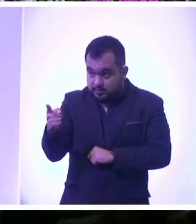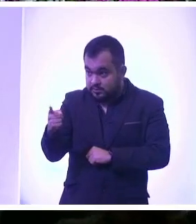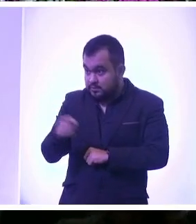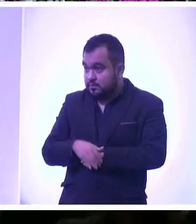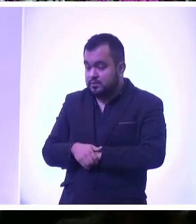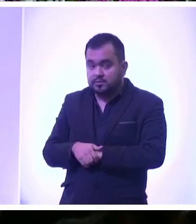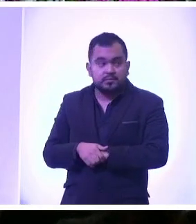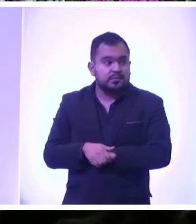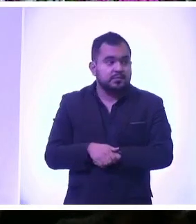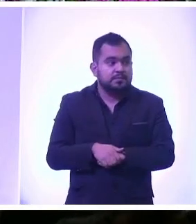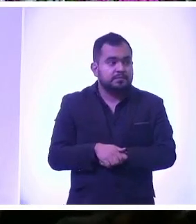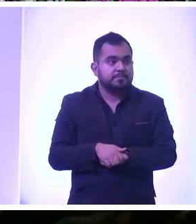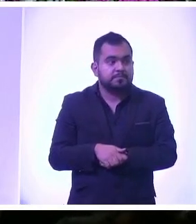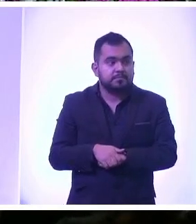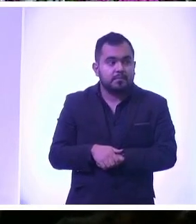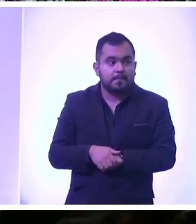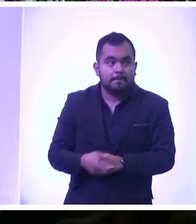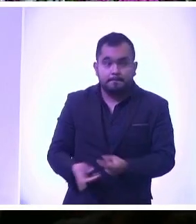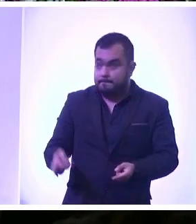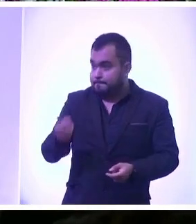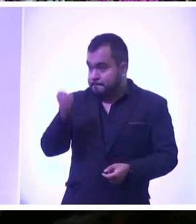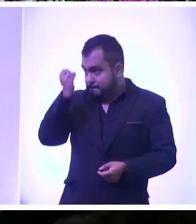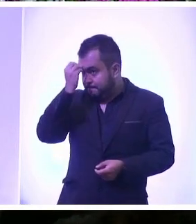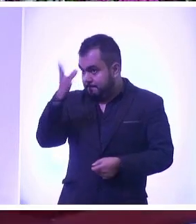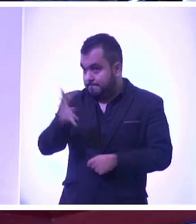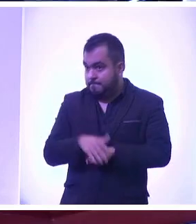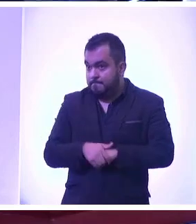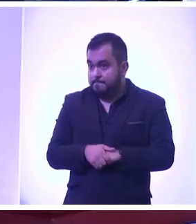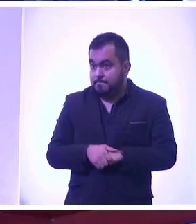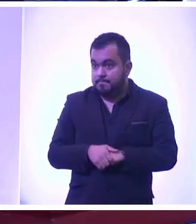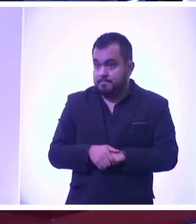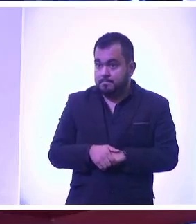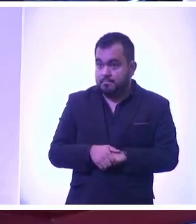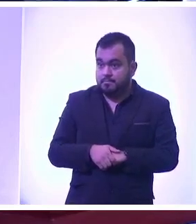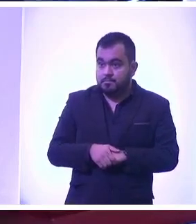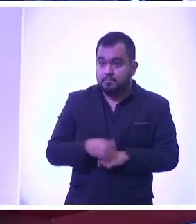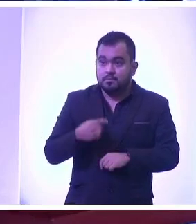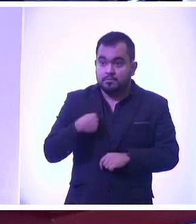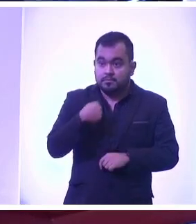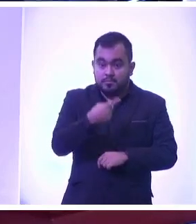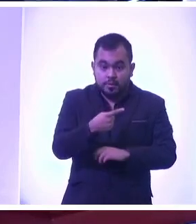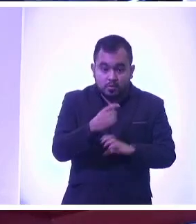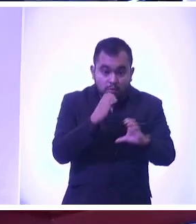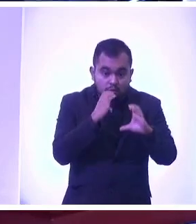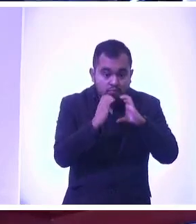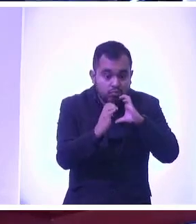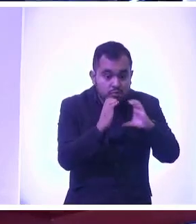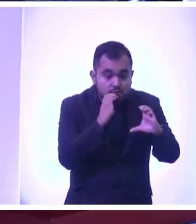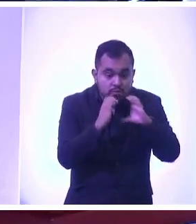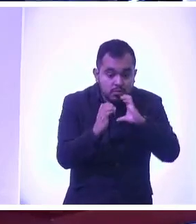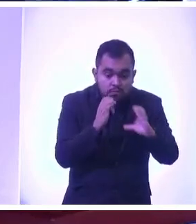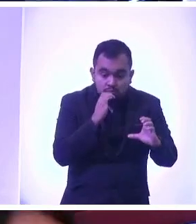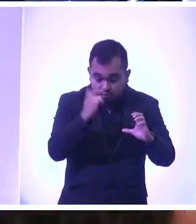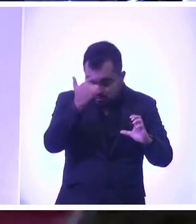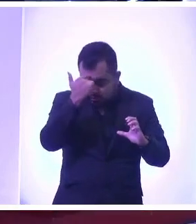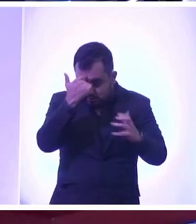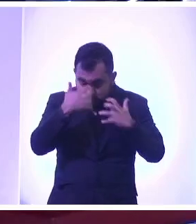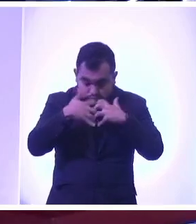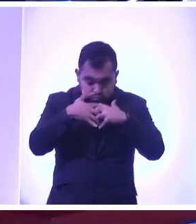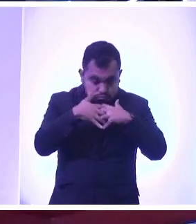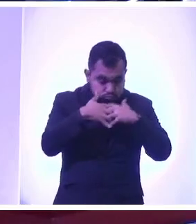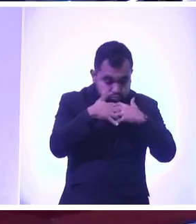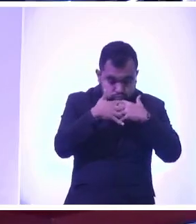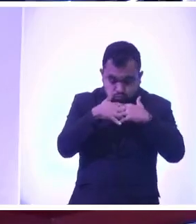ahí no lo recuerdan comunicamos el lenguaje Precisamente es el